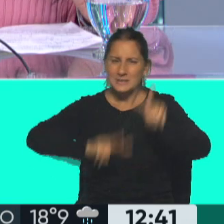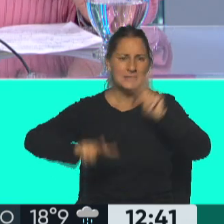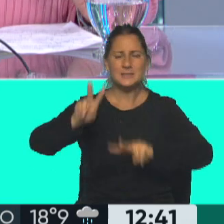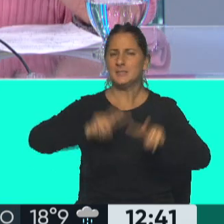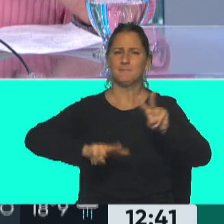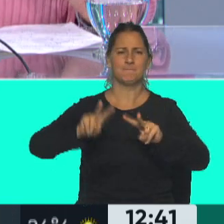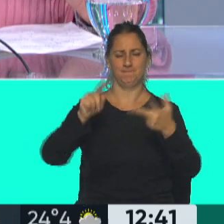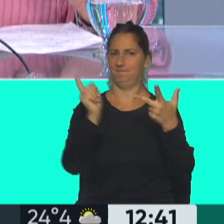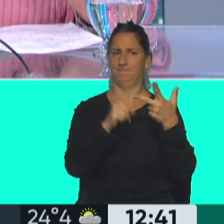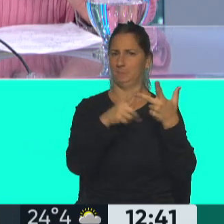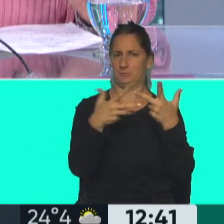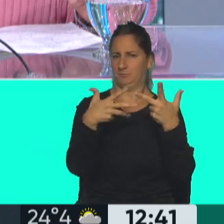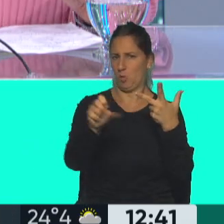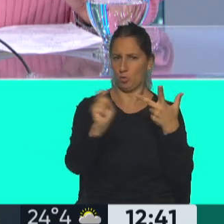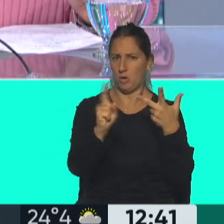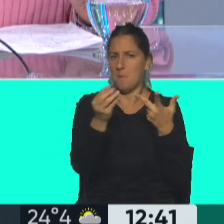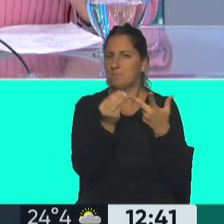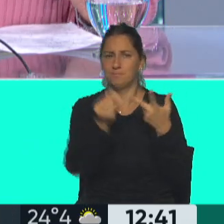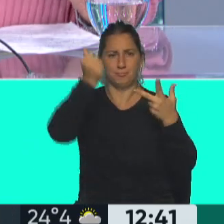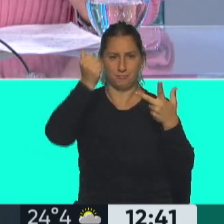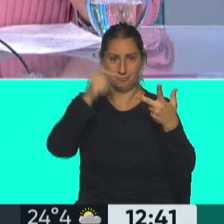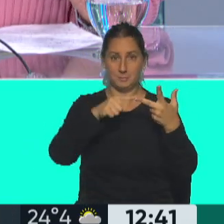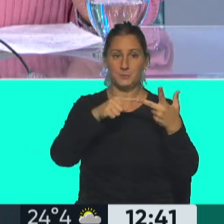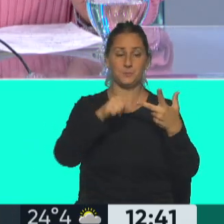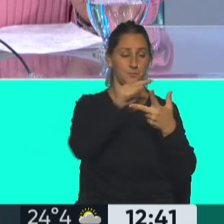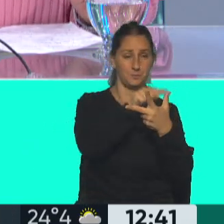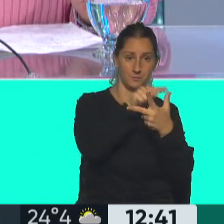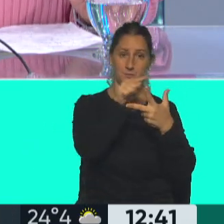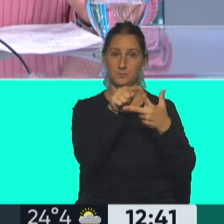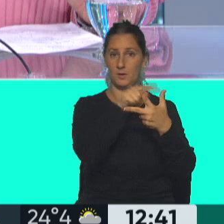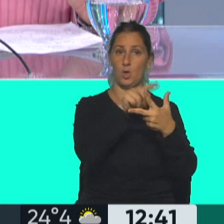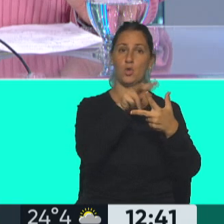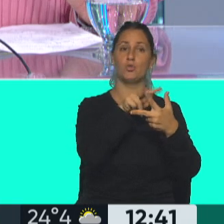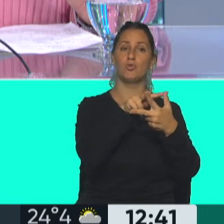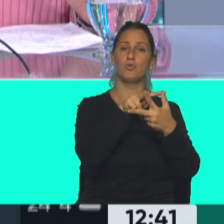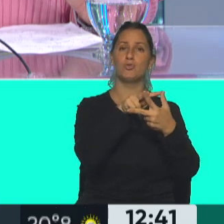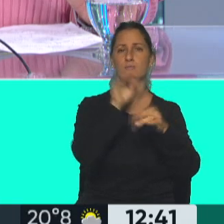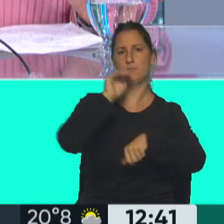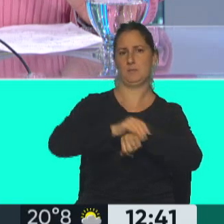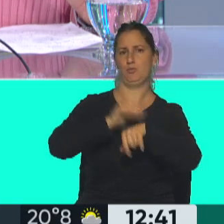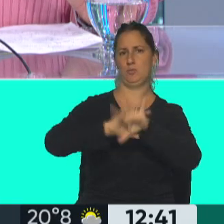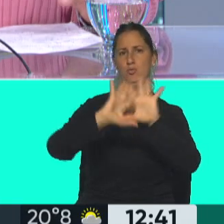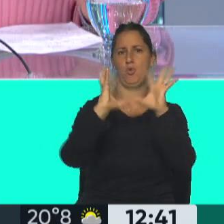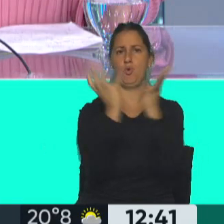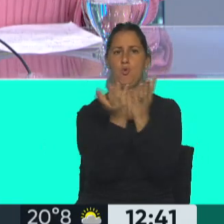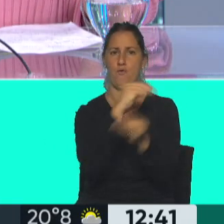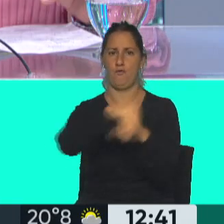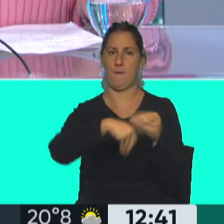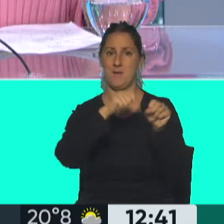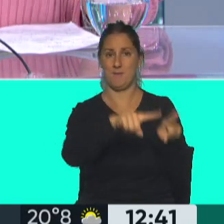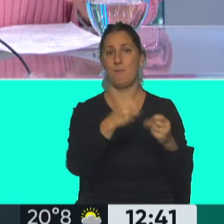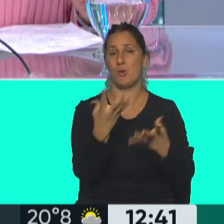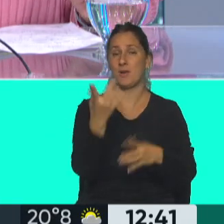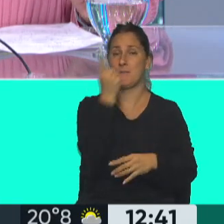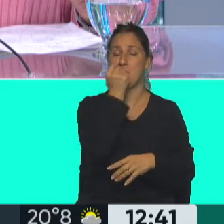hallar de su hermano nunca aparecieron este tanto Juan Bautista como Anastasio se hicieron cargo de la familia no porque sus padres